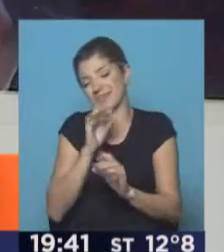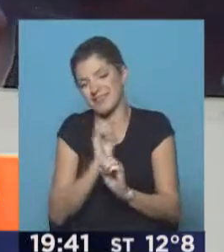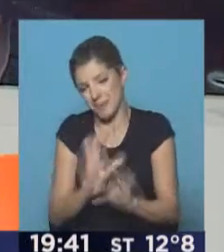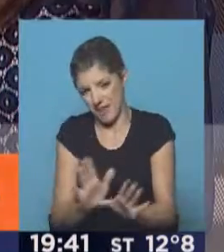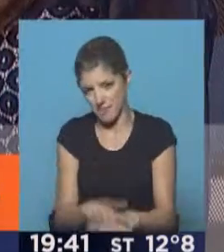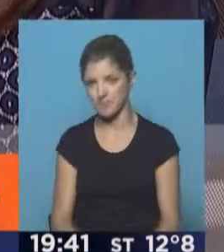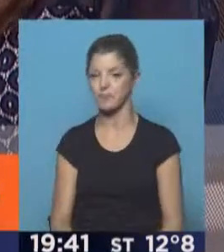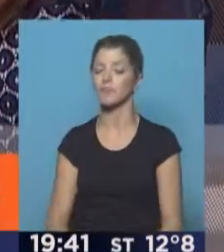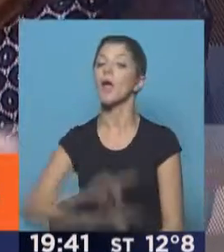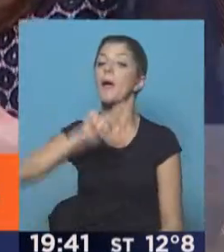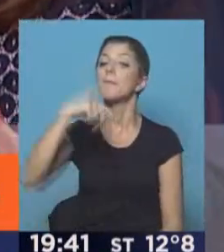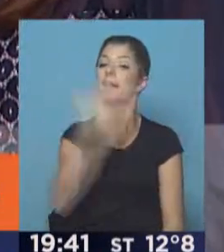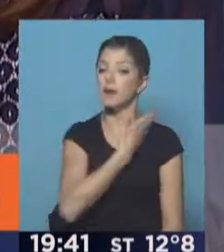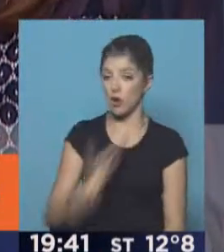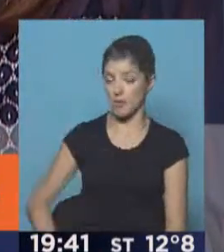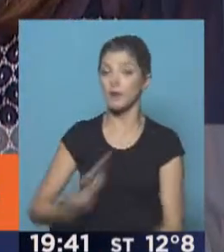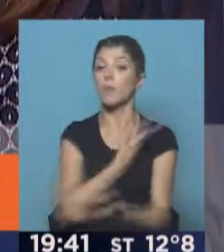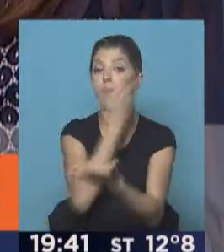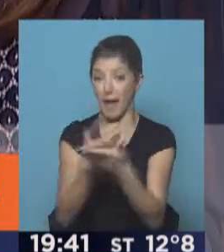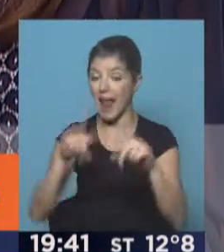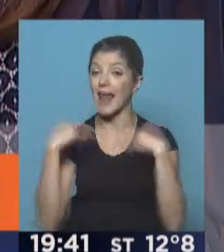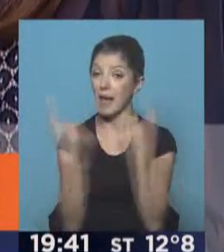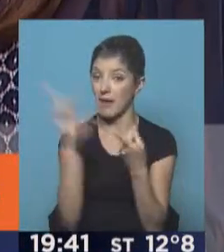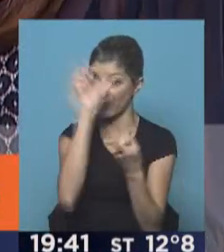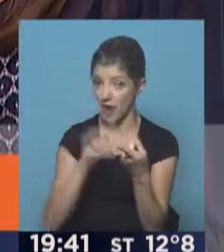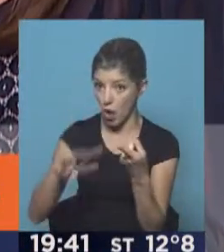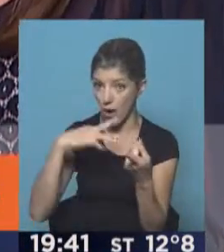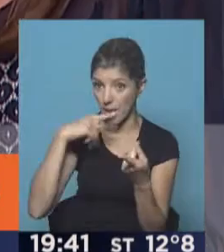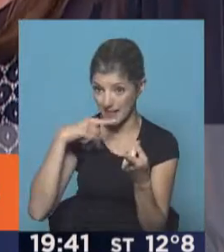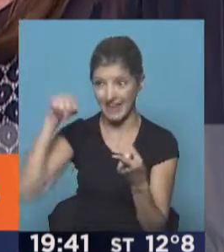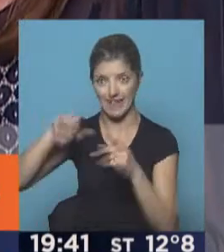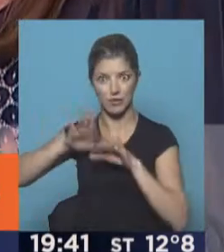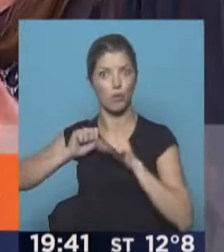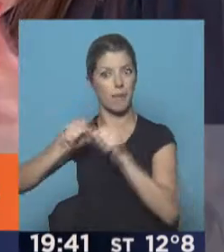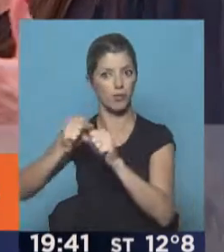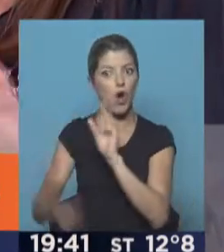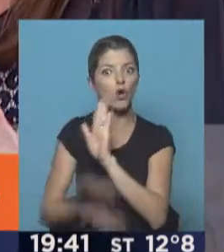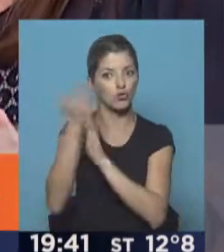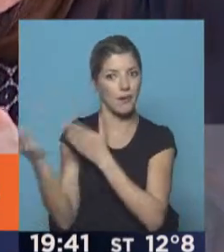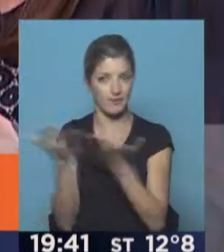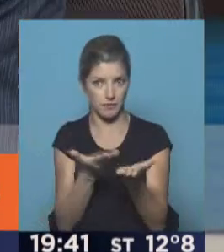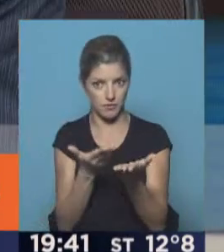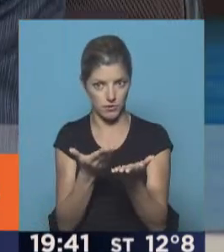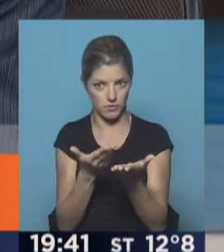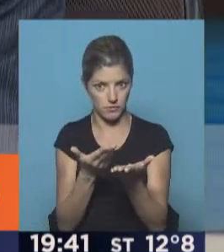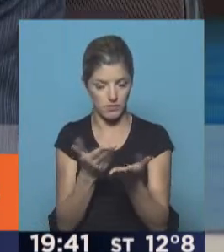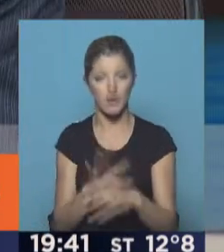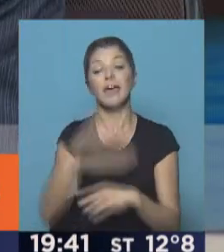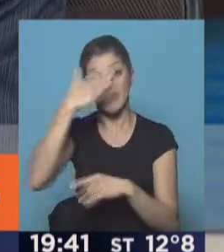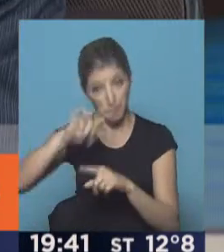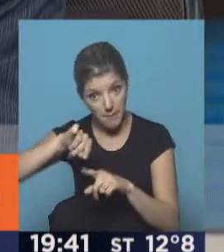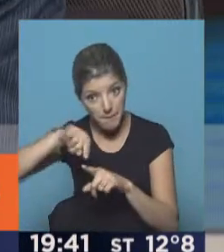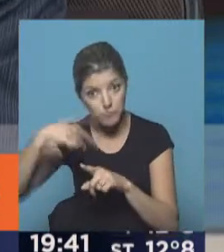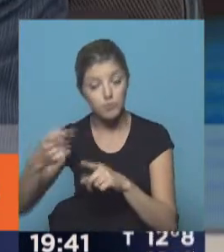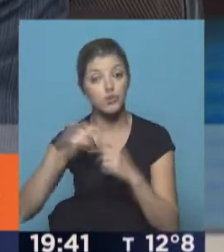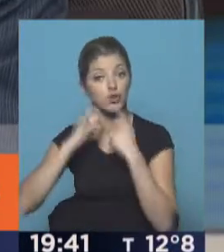El gobierno mañana va a presentar el recurso ante la Cámara Federal de La Plata, que fue la que frenó los aumentos de gas en todo el país, y ahí estaría la instancia después de ir a la Corte. Es